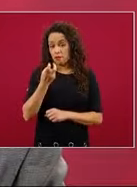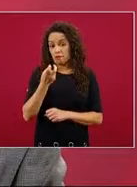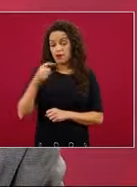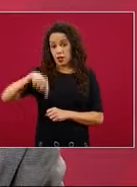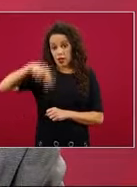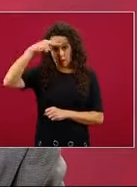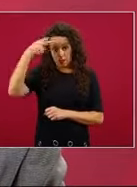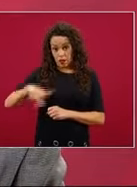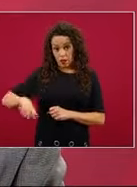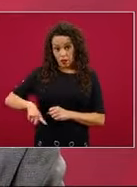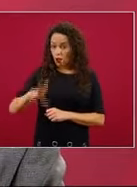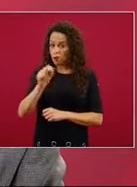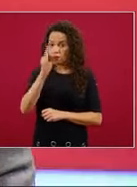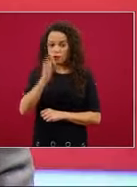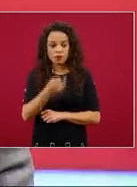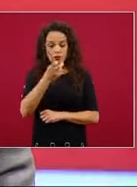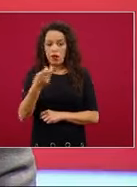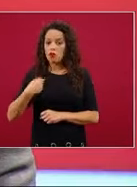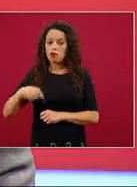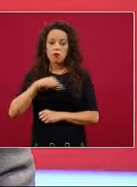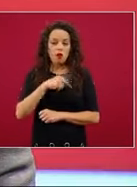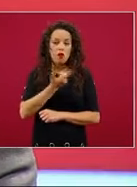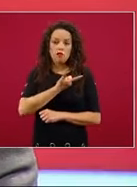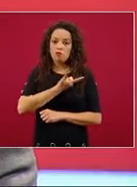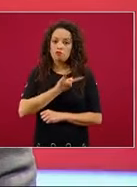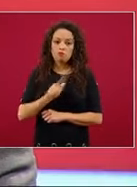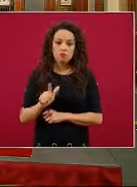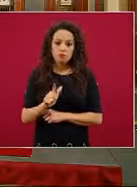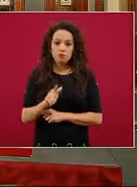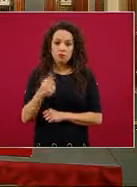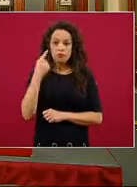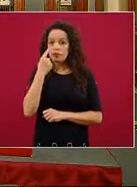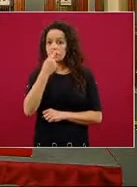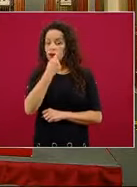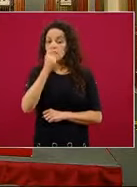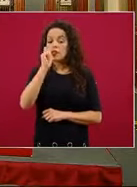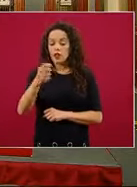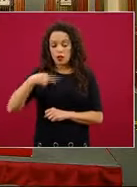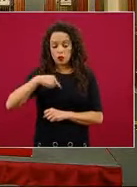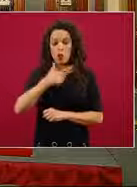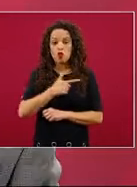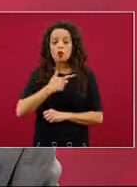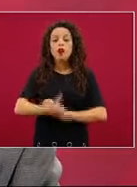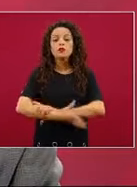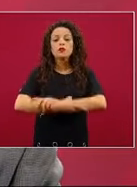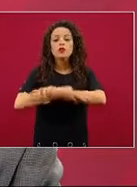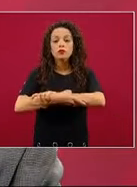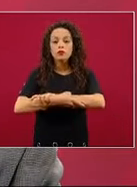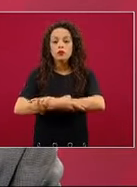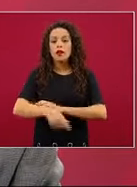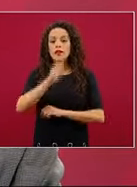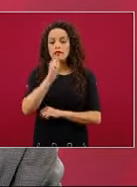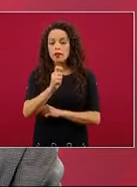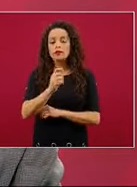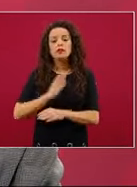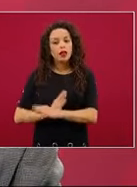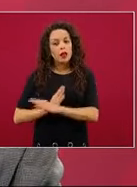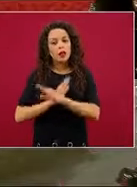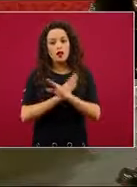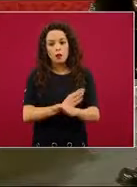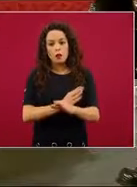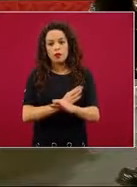somos partícipes de eso, sino somos partícipes de una visión solidaria que evita estigmatizar a